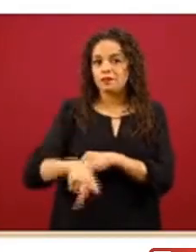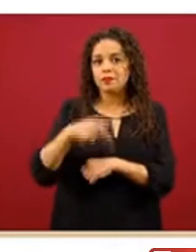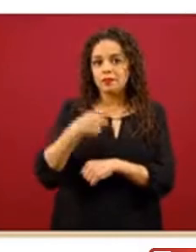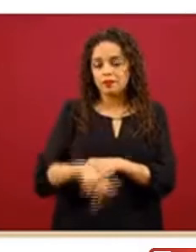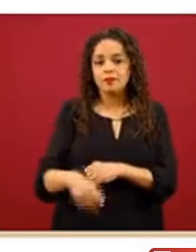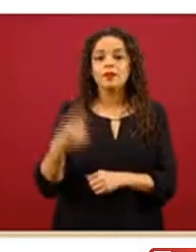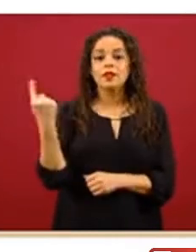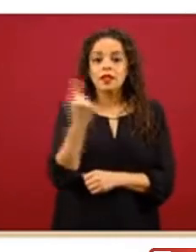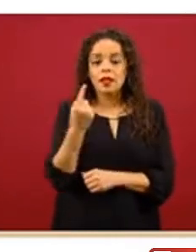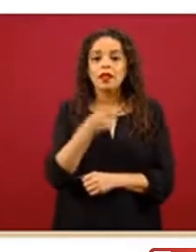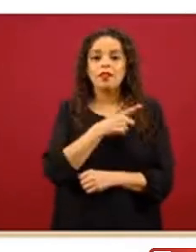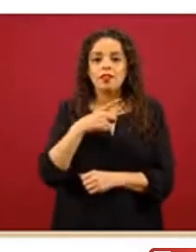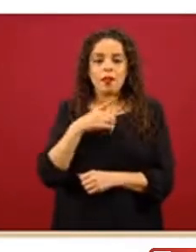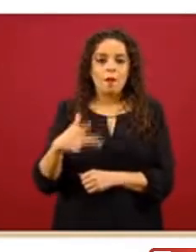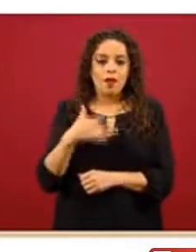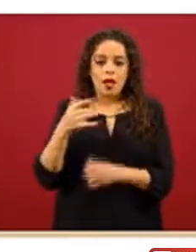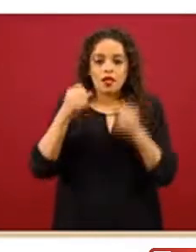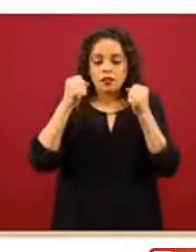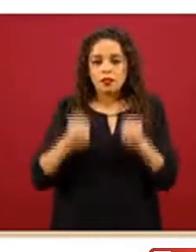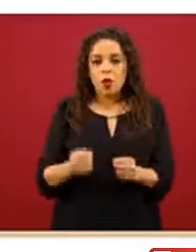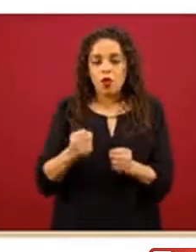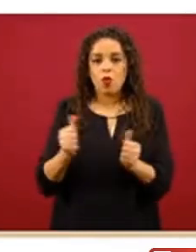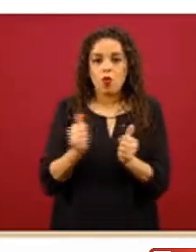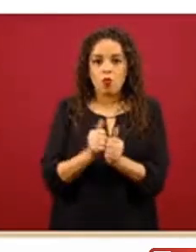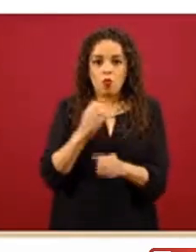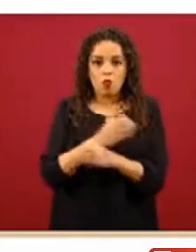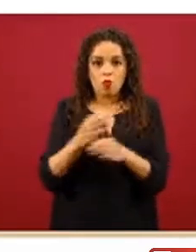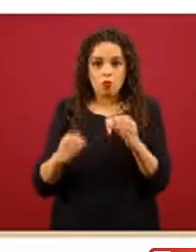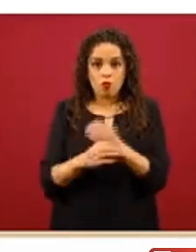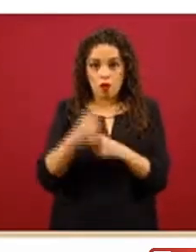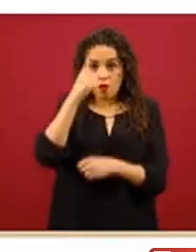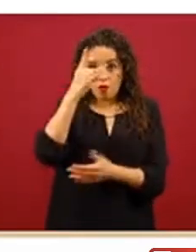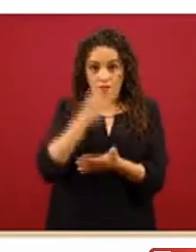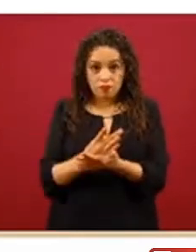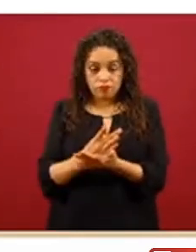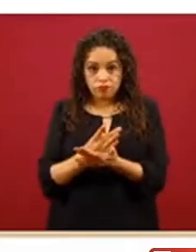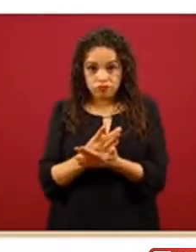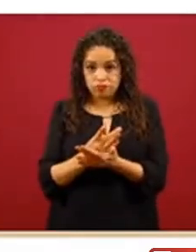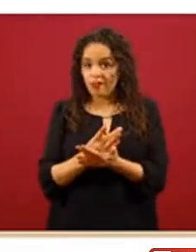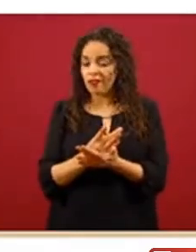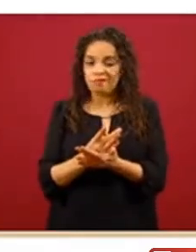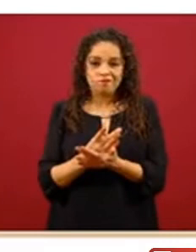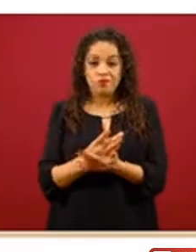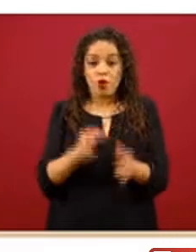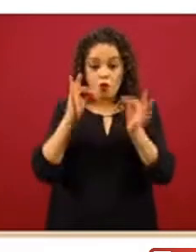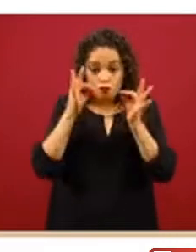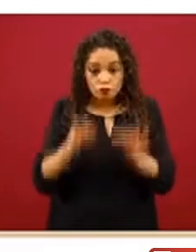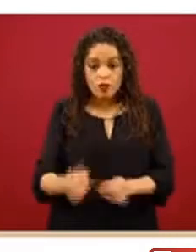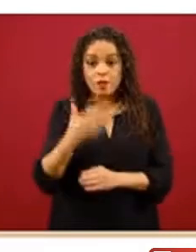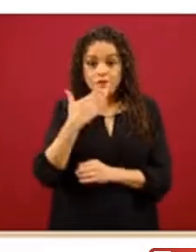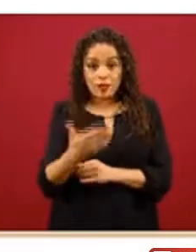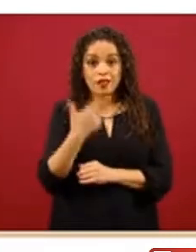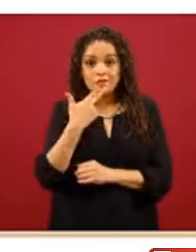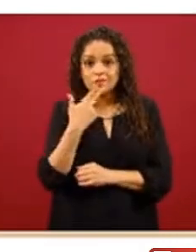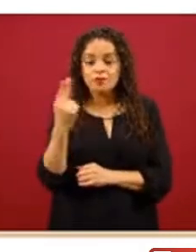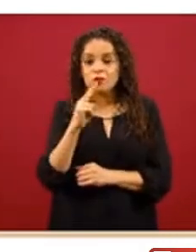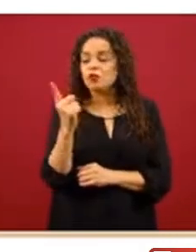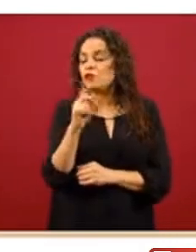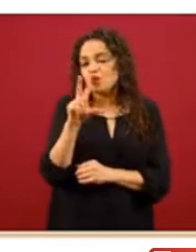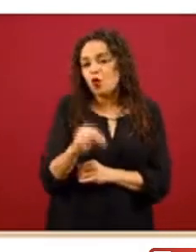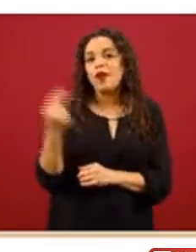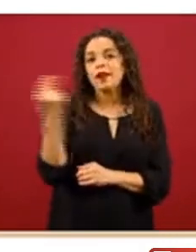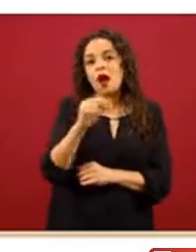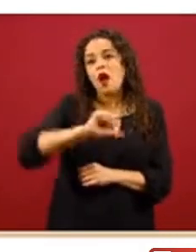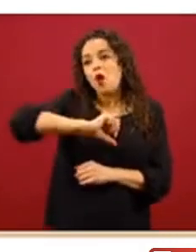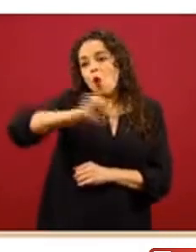elemento que no va solo, que no es 100% efectivo si no está acompañado de las otras acciones y